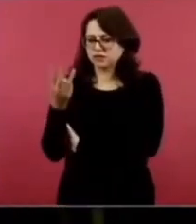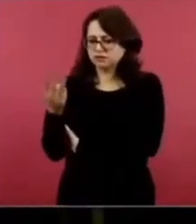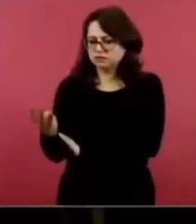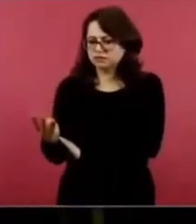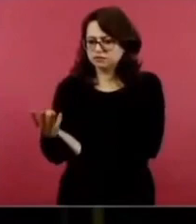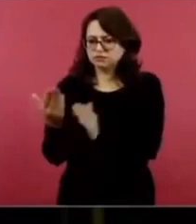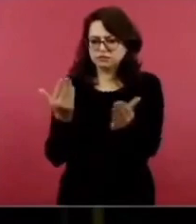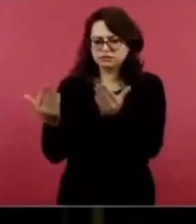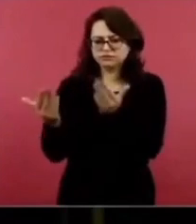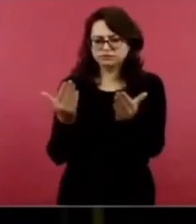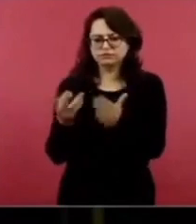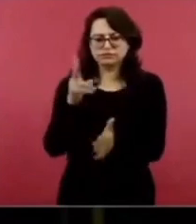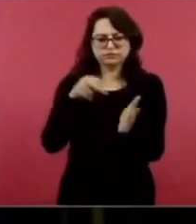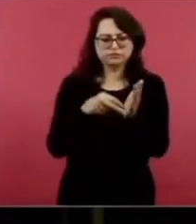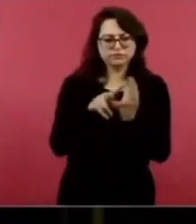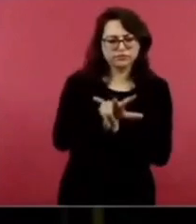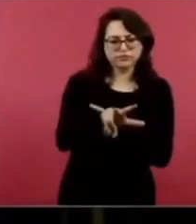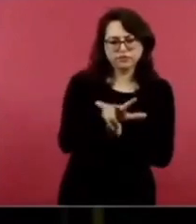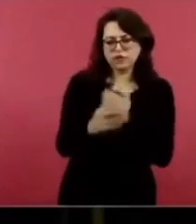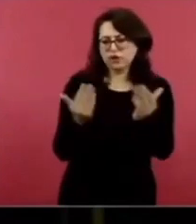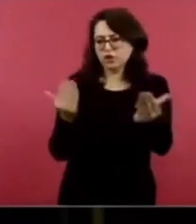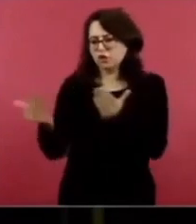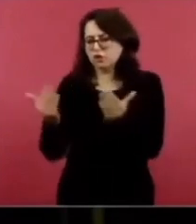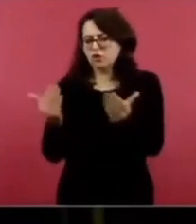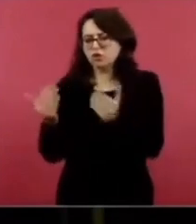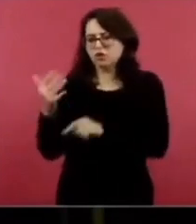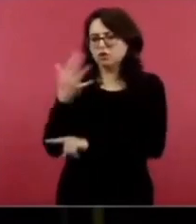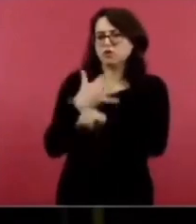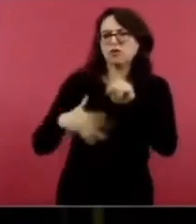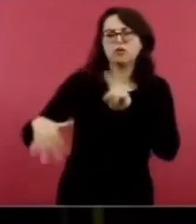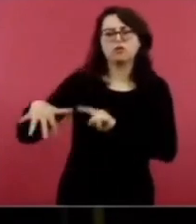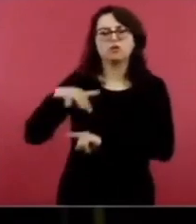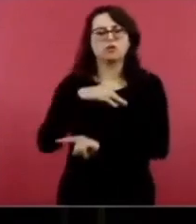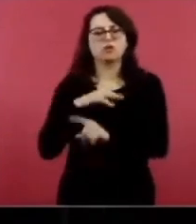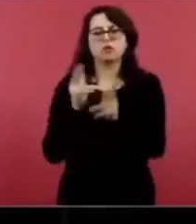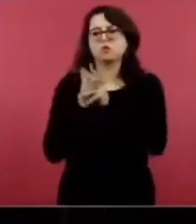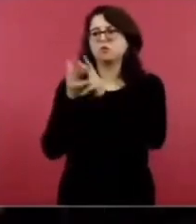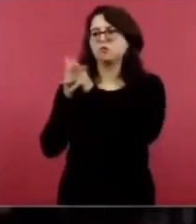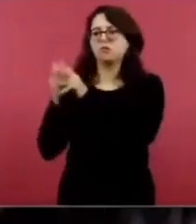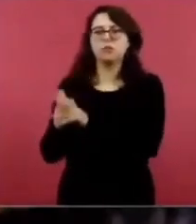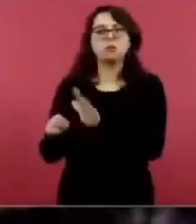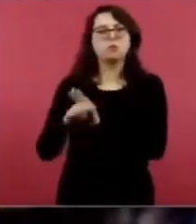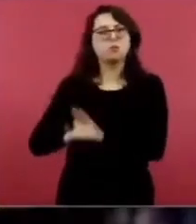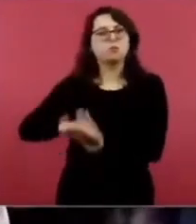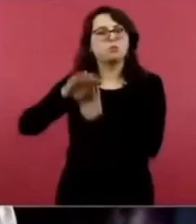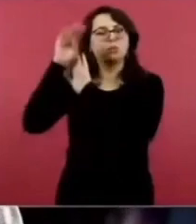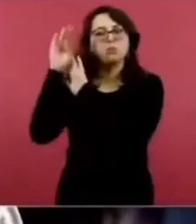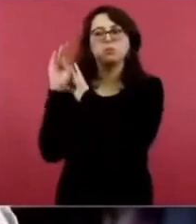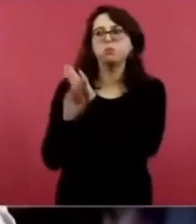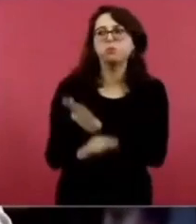más de los capitalinos que se sienten más seguros. Le quiero preguntar,